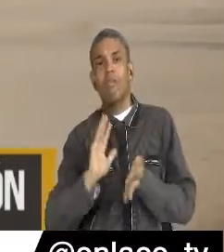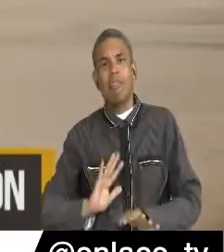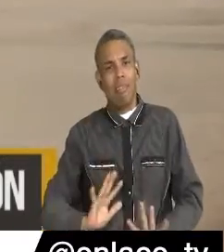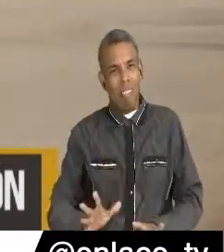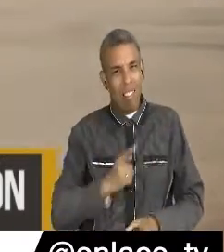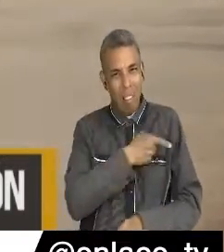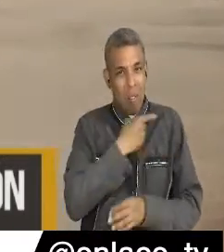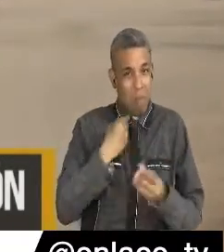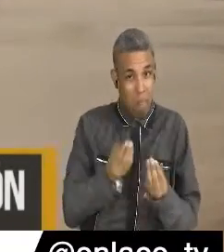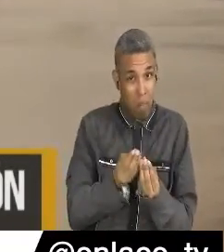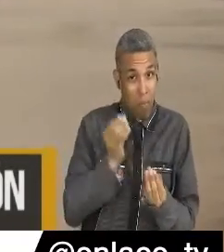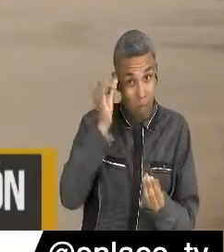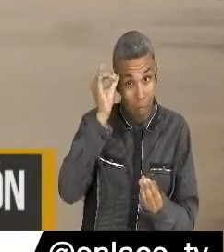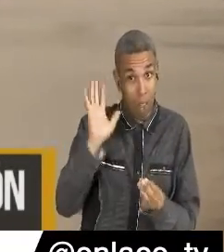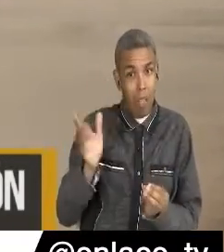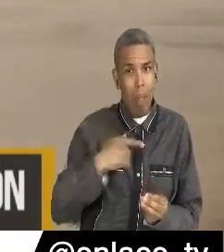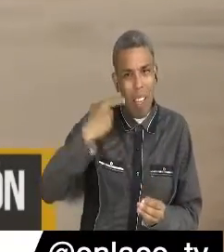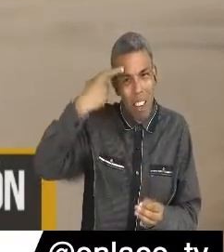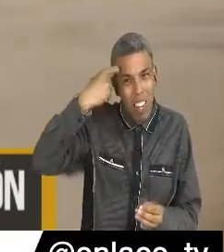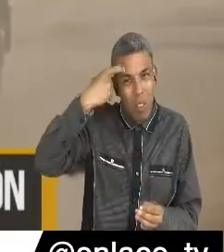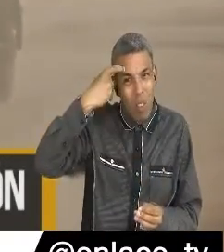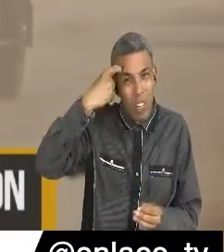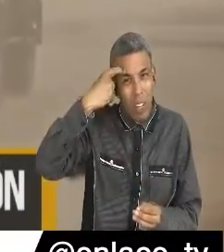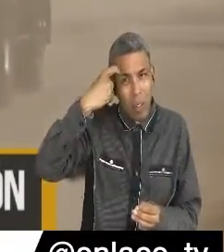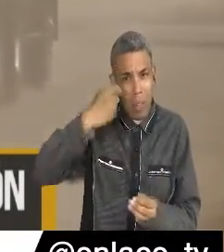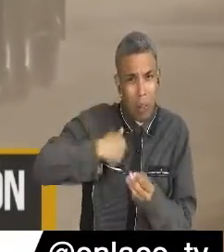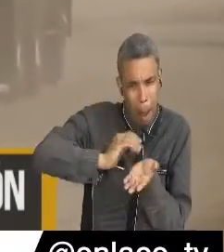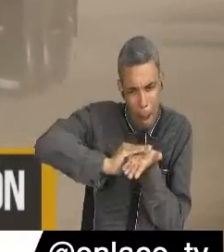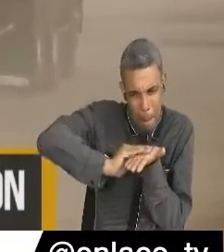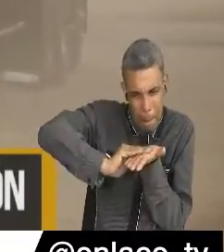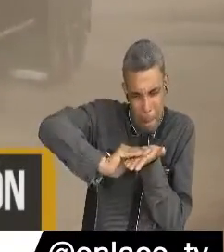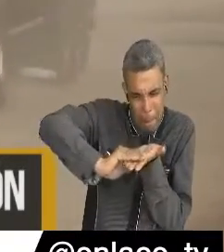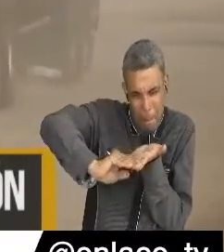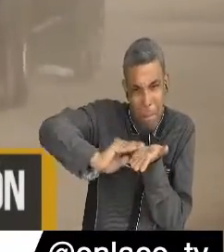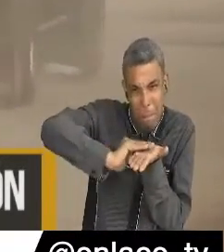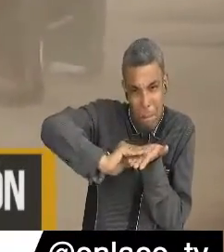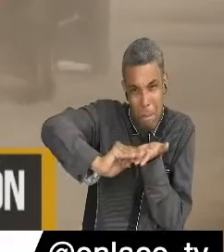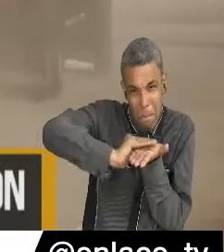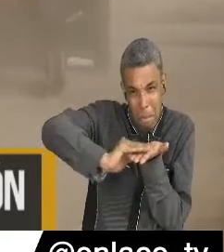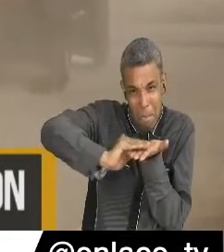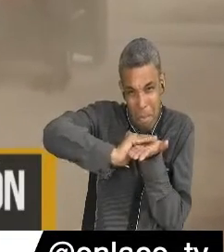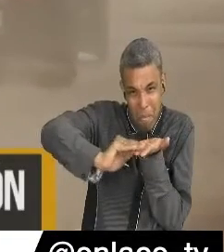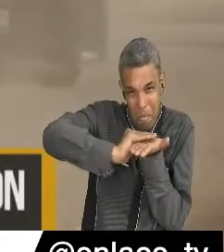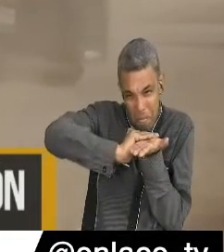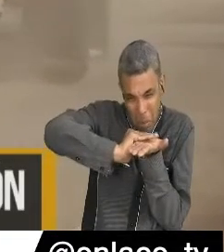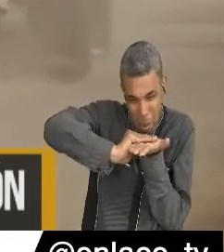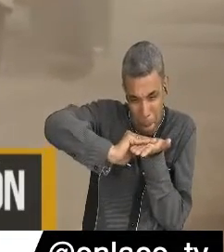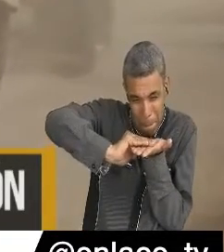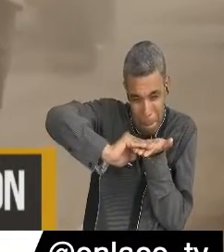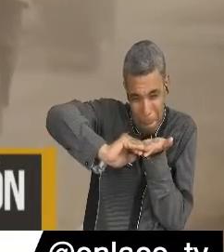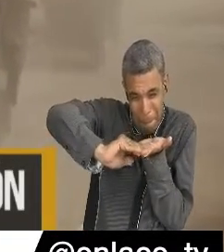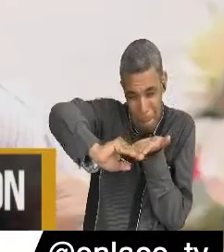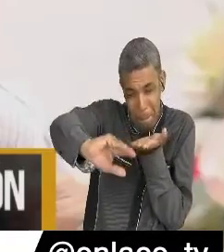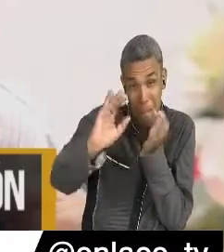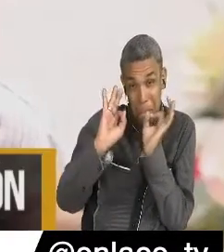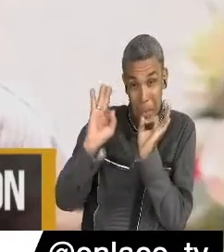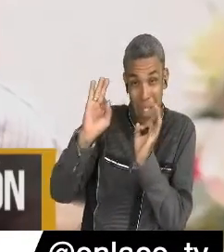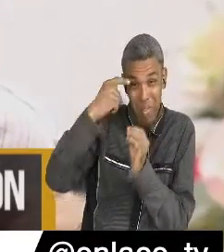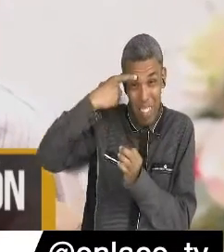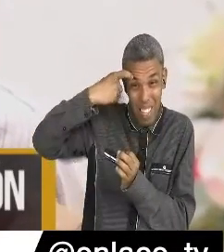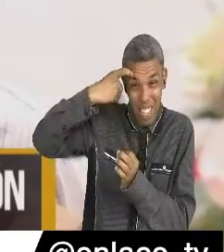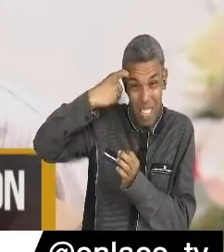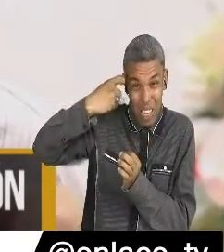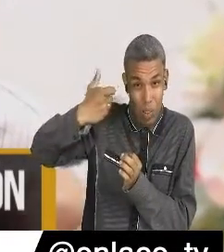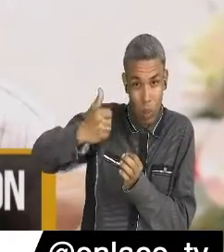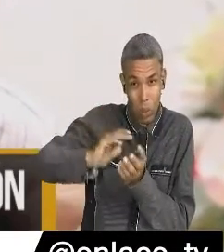que permita aguantar el tráfico pesado que está circulando por ese sector. En este momento se han hecho